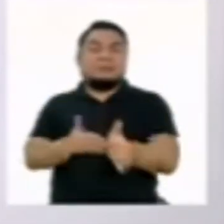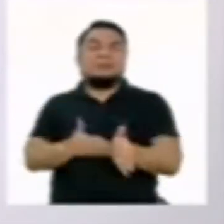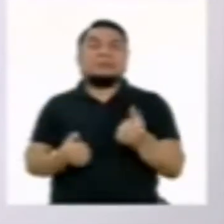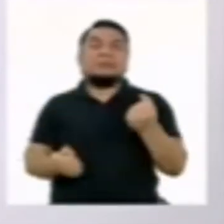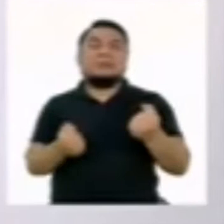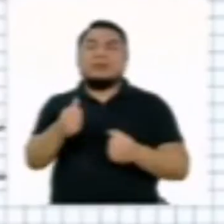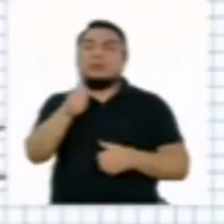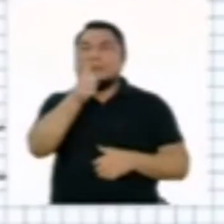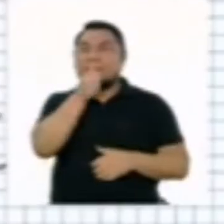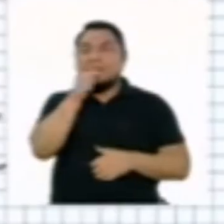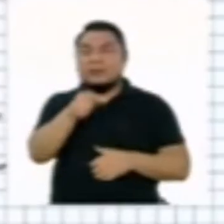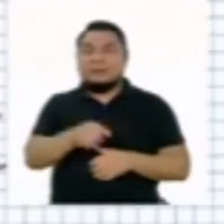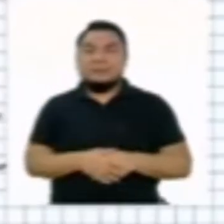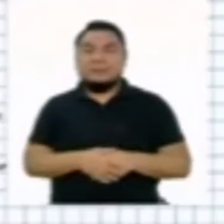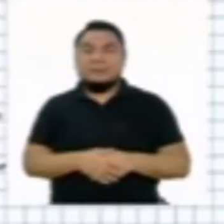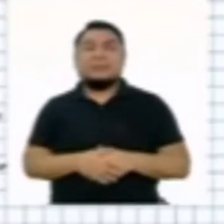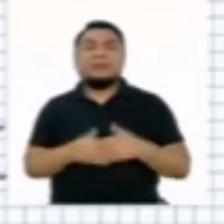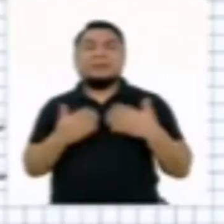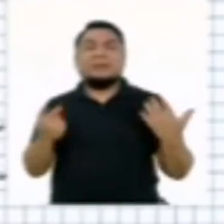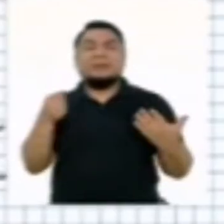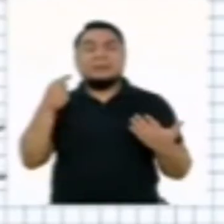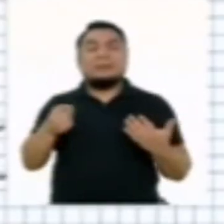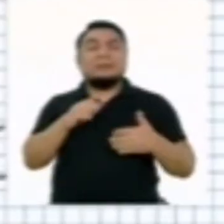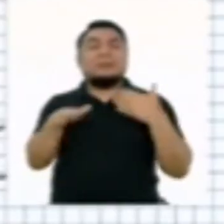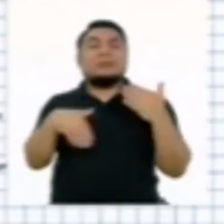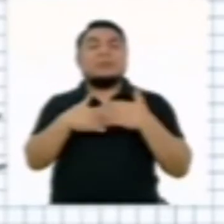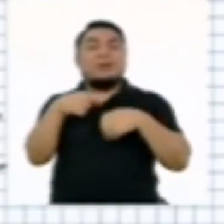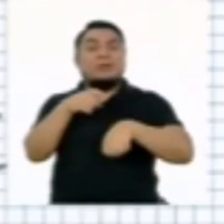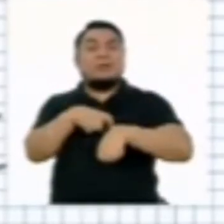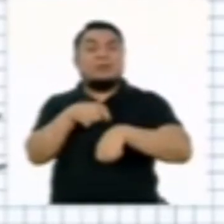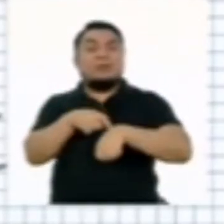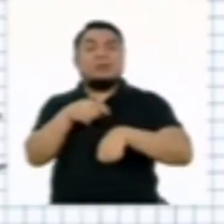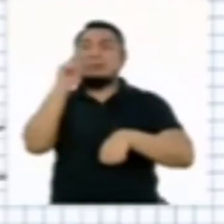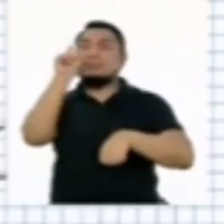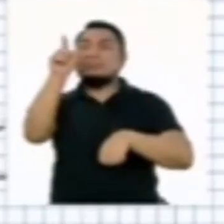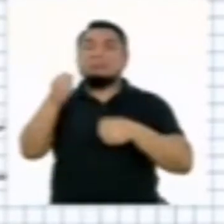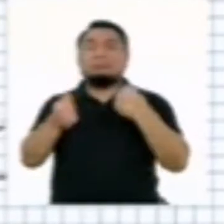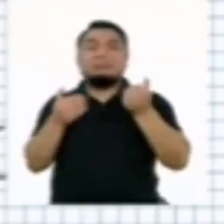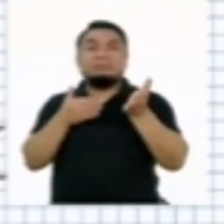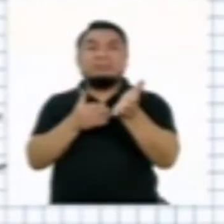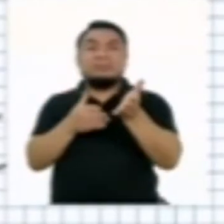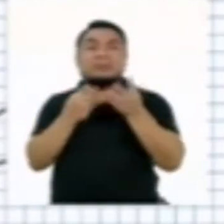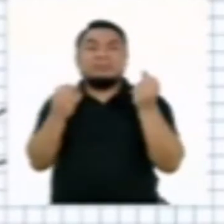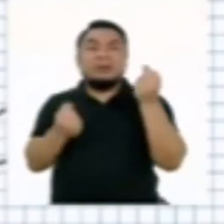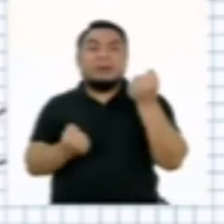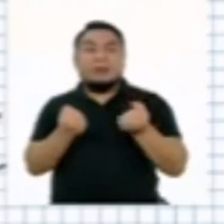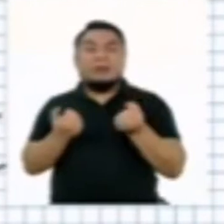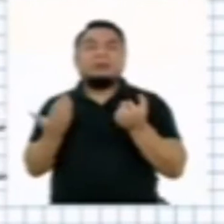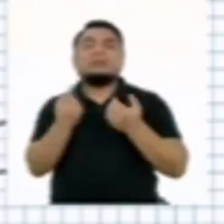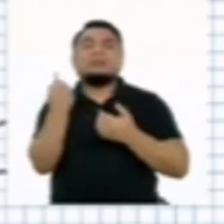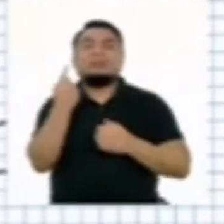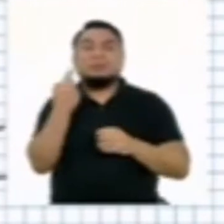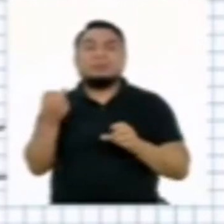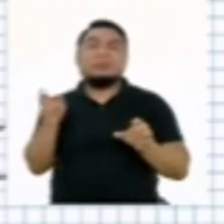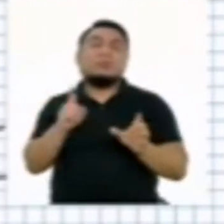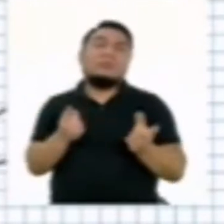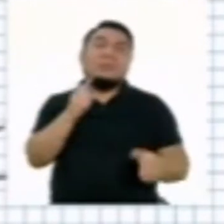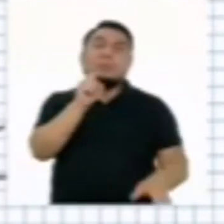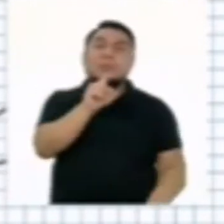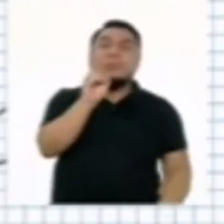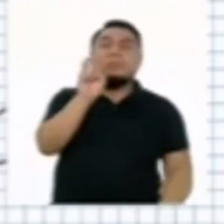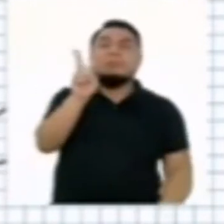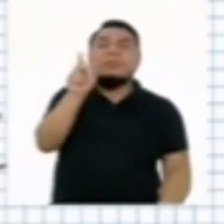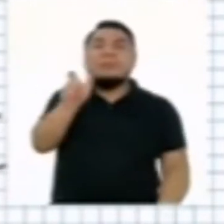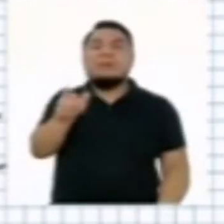de transporte privado. Así, en las llamadas horas punta, vemos muchos carros que solo transportan a 1 o